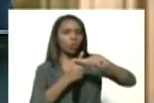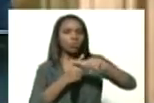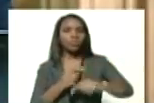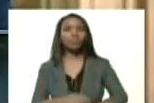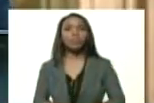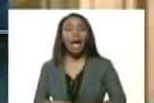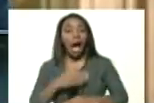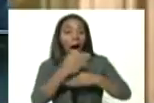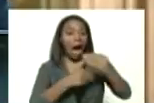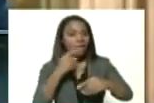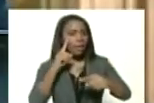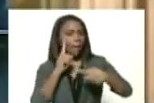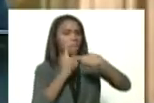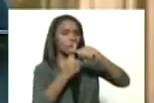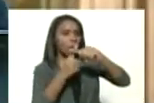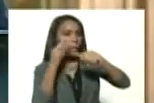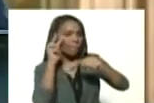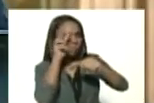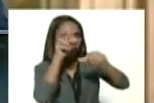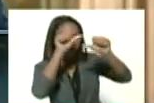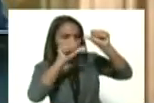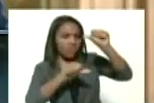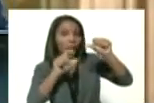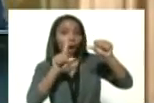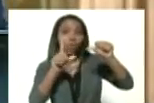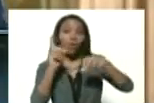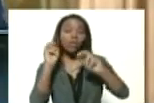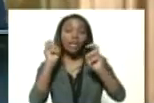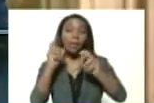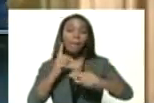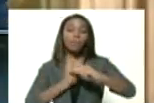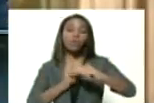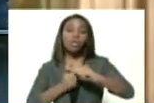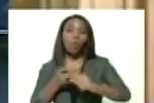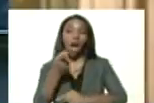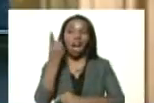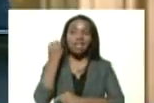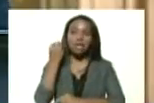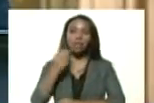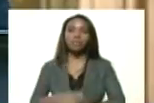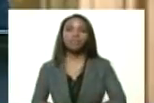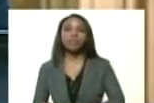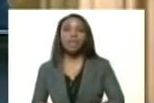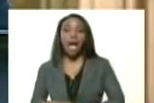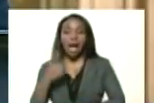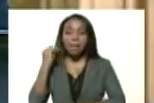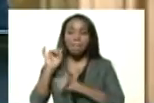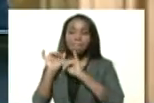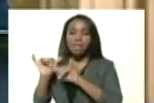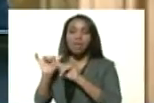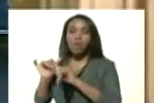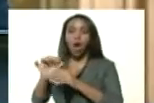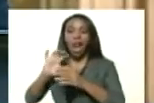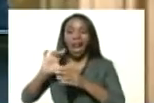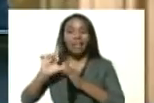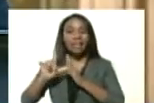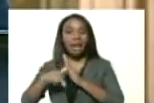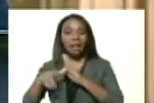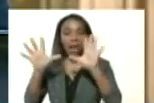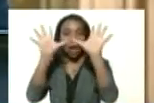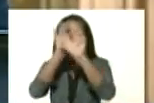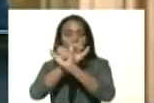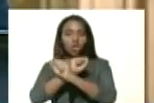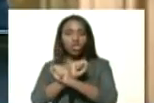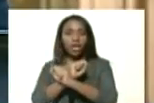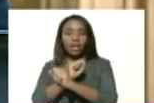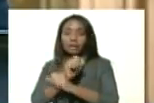le hacen la prueba y es uno de los casos que sale positivo ayer y ahí el mismo en la tarde-noche bueno